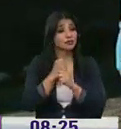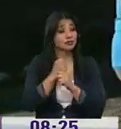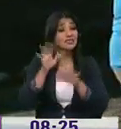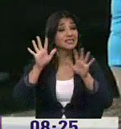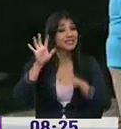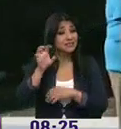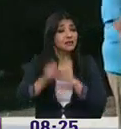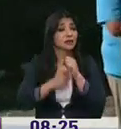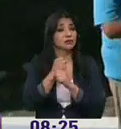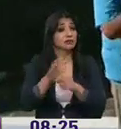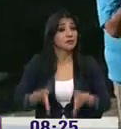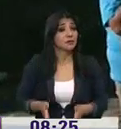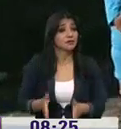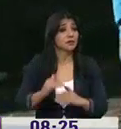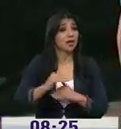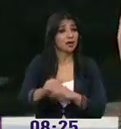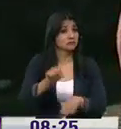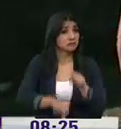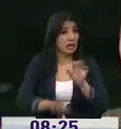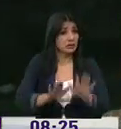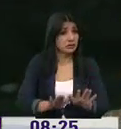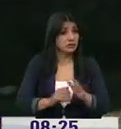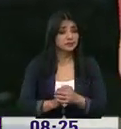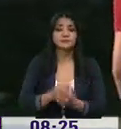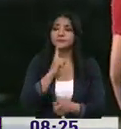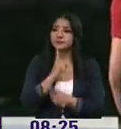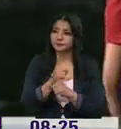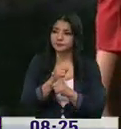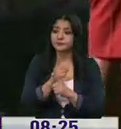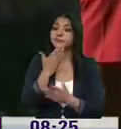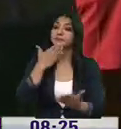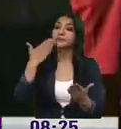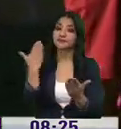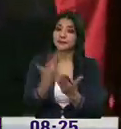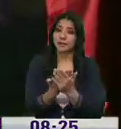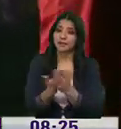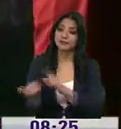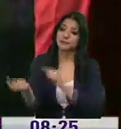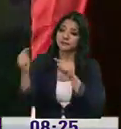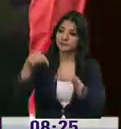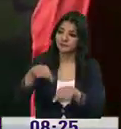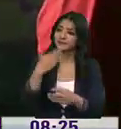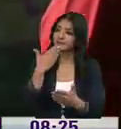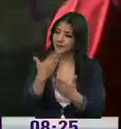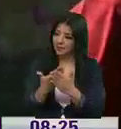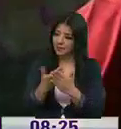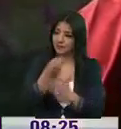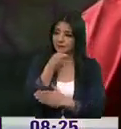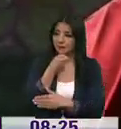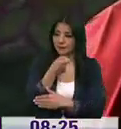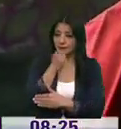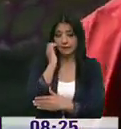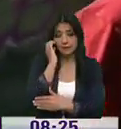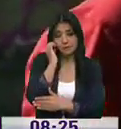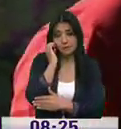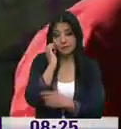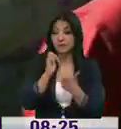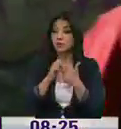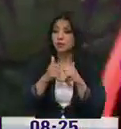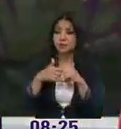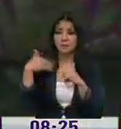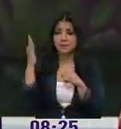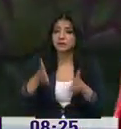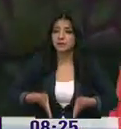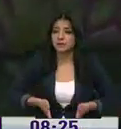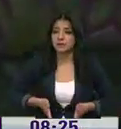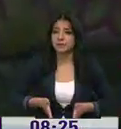y las vías siguen en mal estado. Señorita, primeramente agradeciéndole su presencia acá. El problema mayor aquí es las vías. Como puede